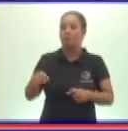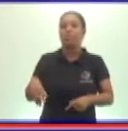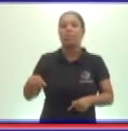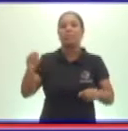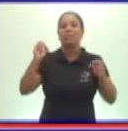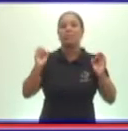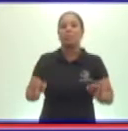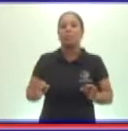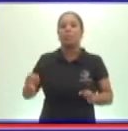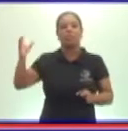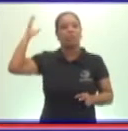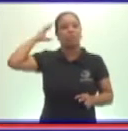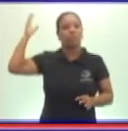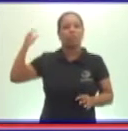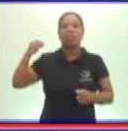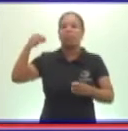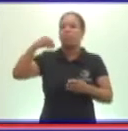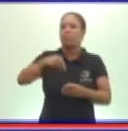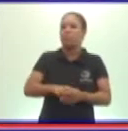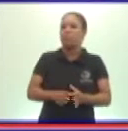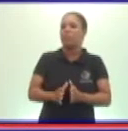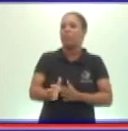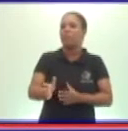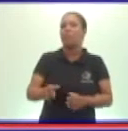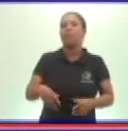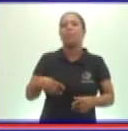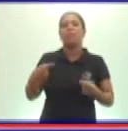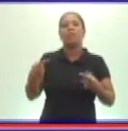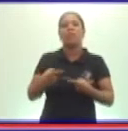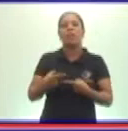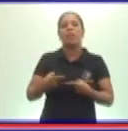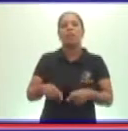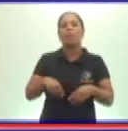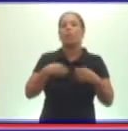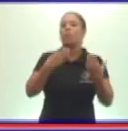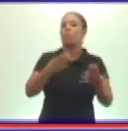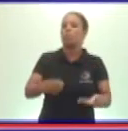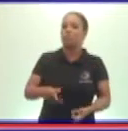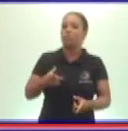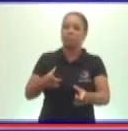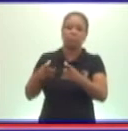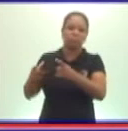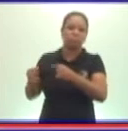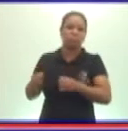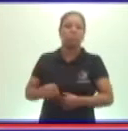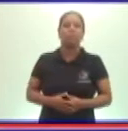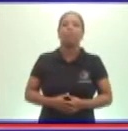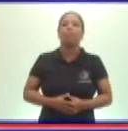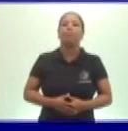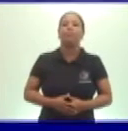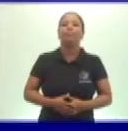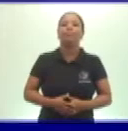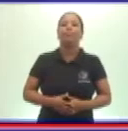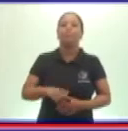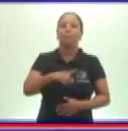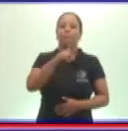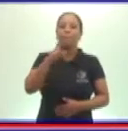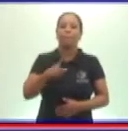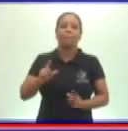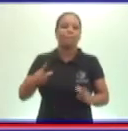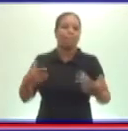filas enemigas y sencillamente allí muere asesinado. La pregunta sería la